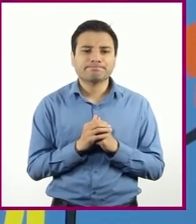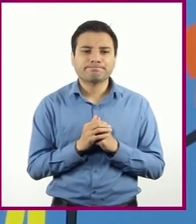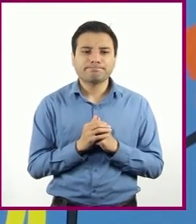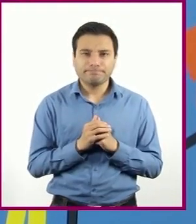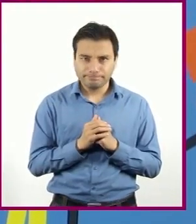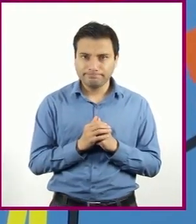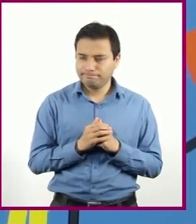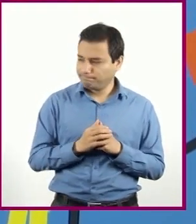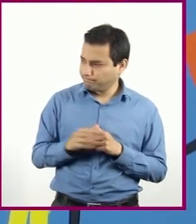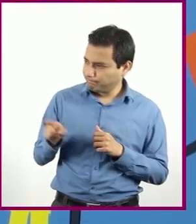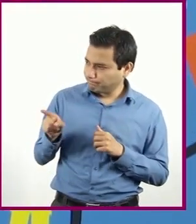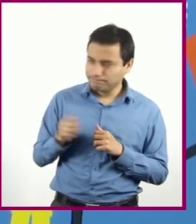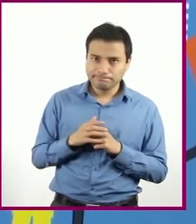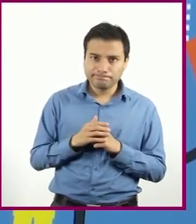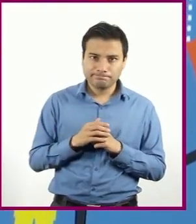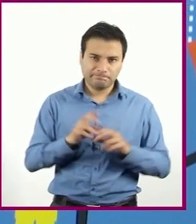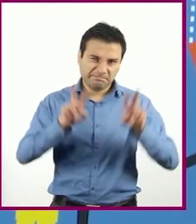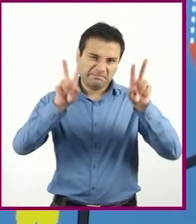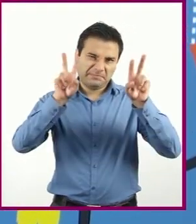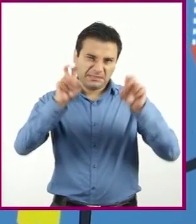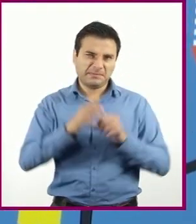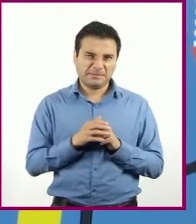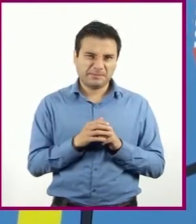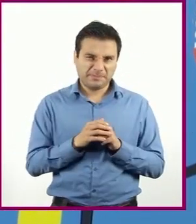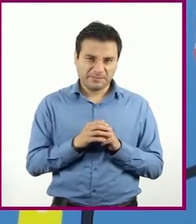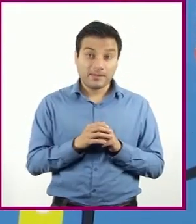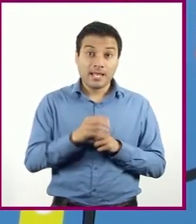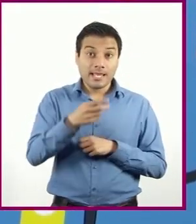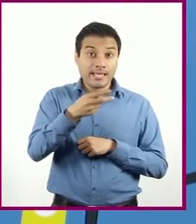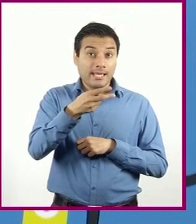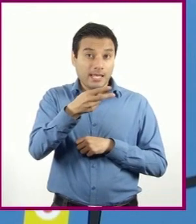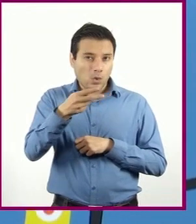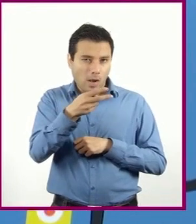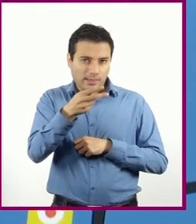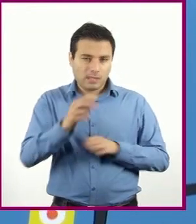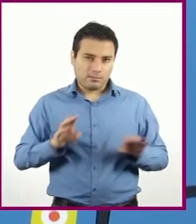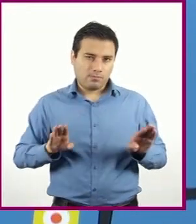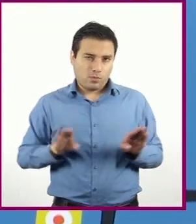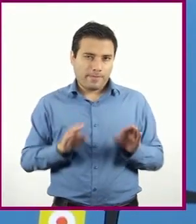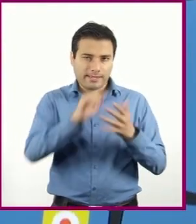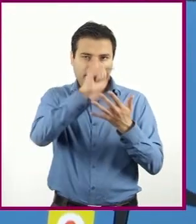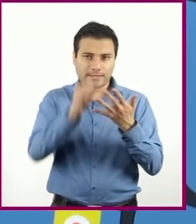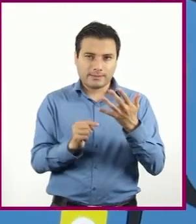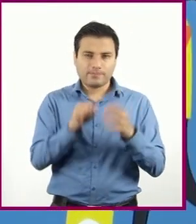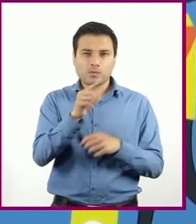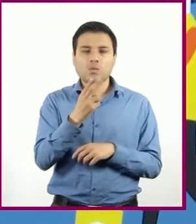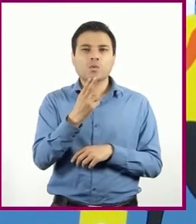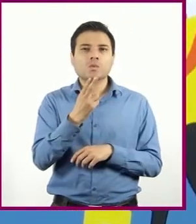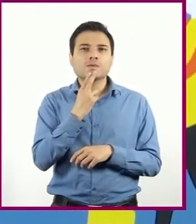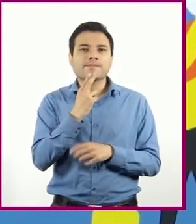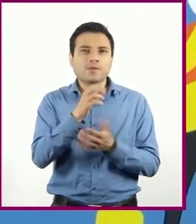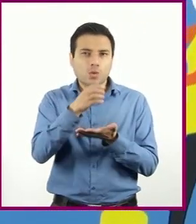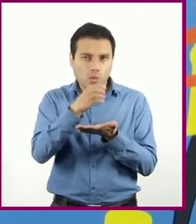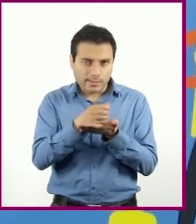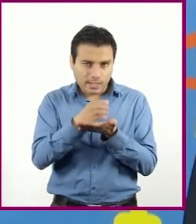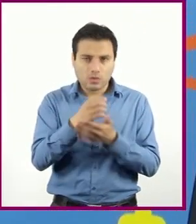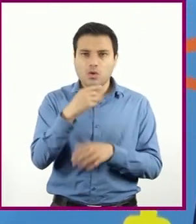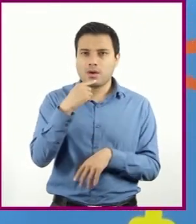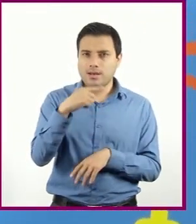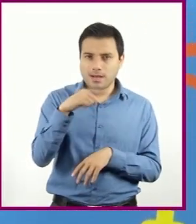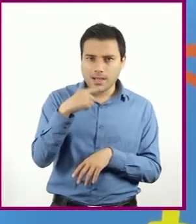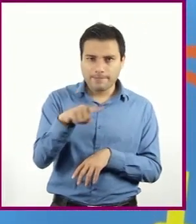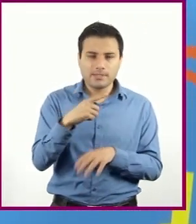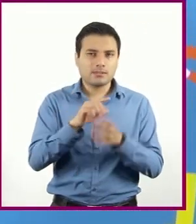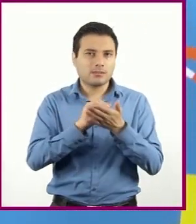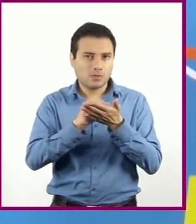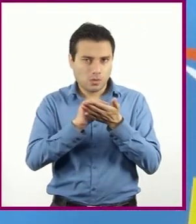las propiedades de la igualdad. Para ello, les sugerimos que tengan a la mano su cuaderno de matemáticas, un lápiz y una